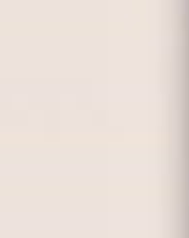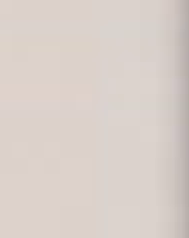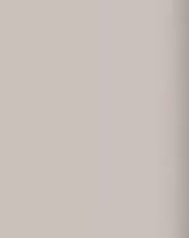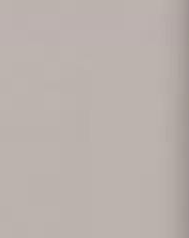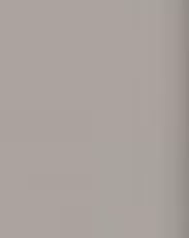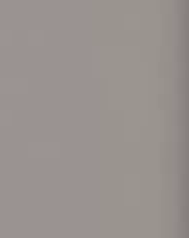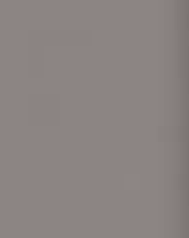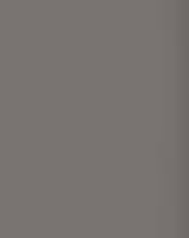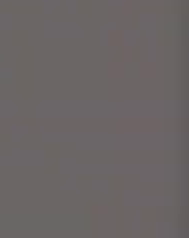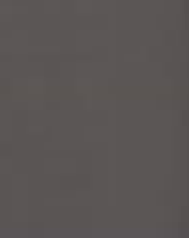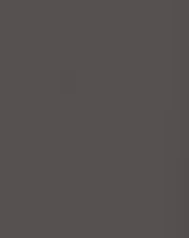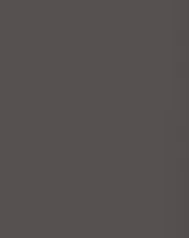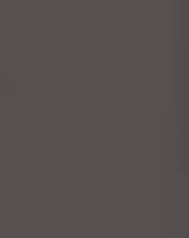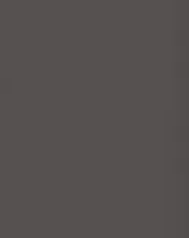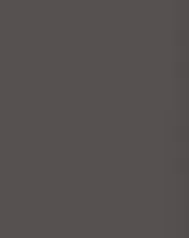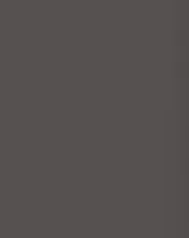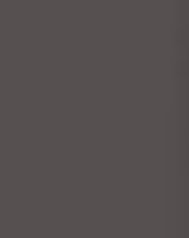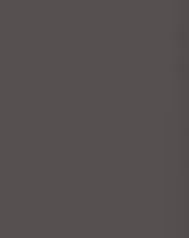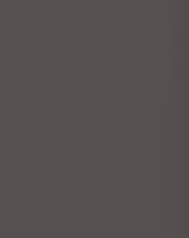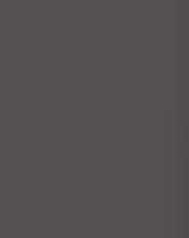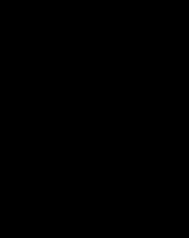¡Gracias! ¡Gracias! ¡Gracias! ¡Gracias! ¡Gracias!